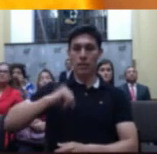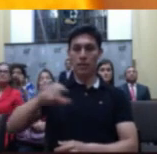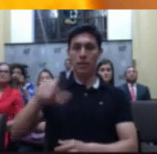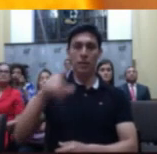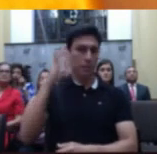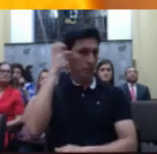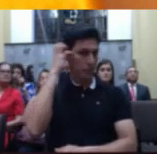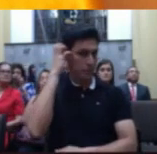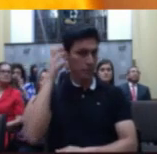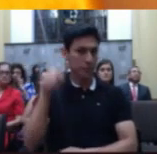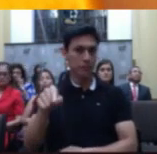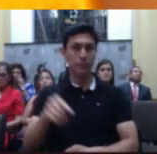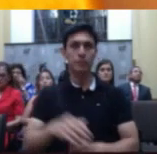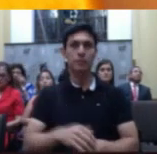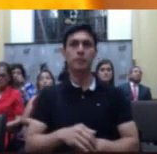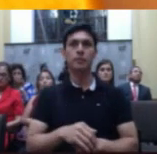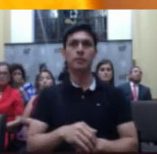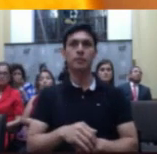el